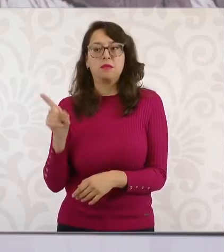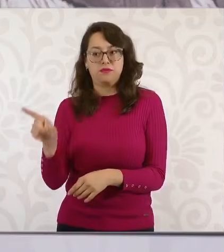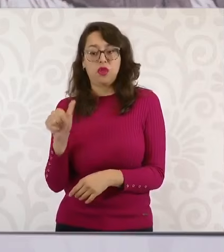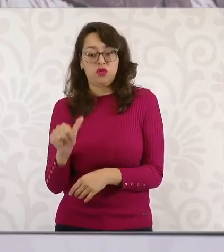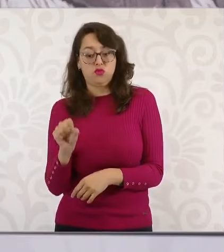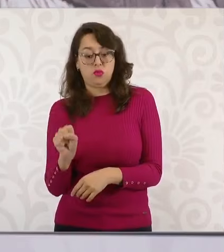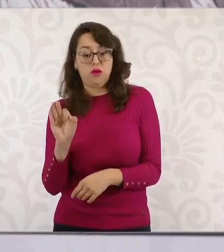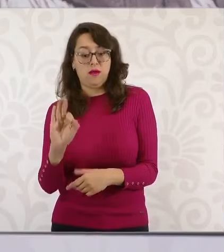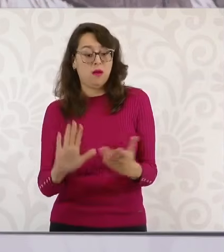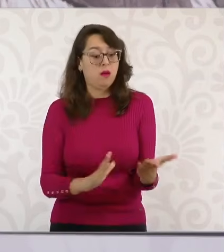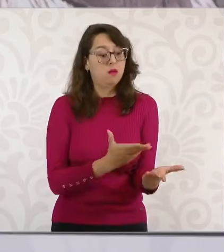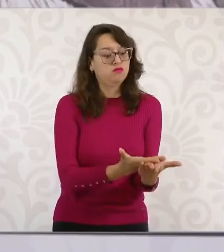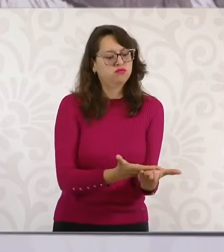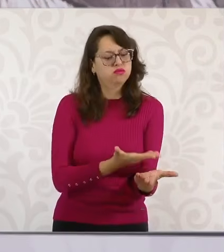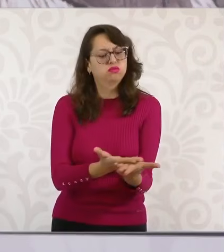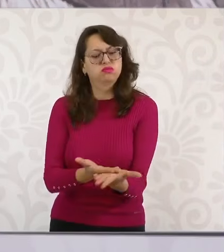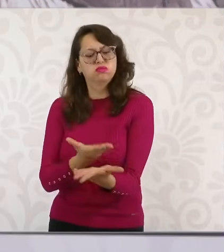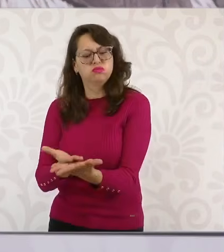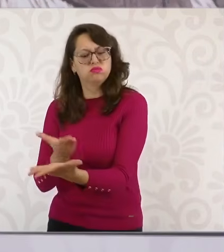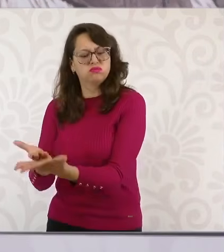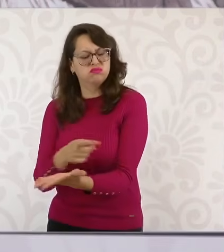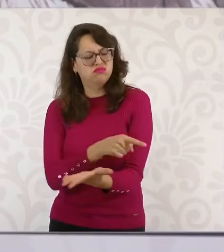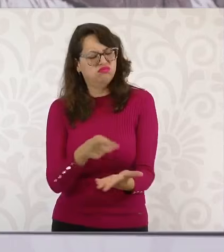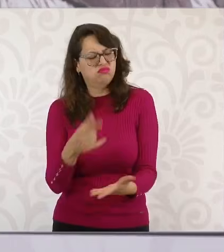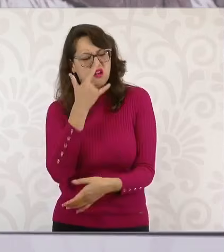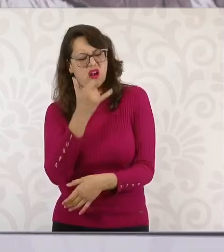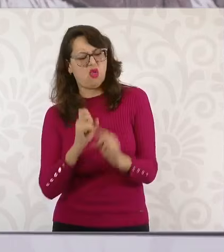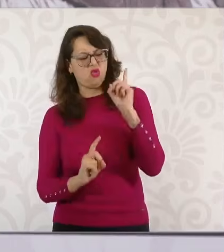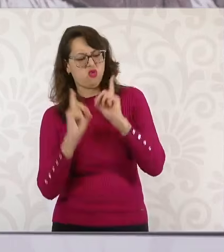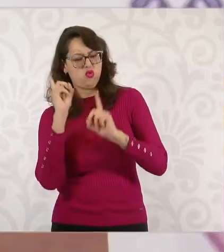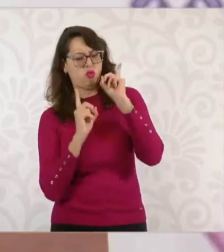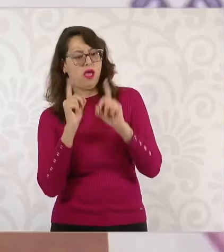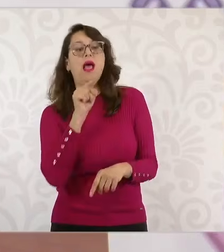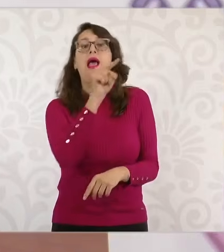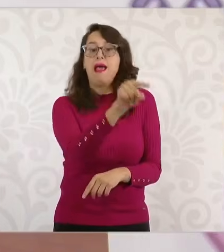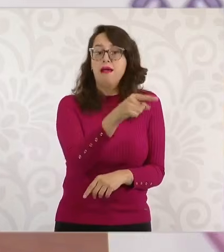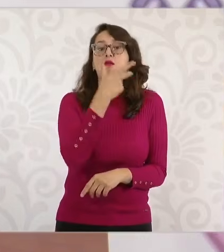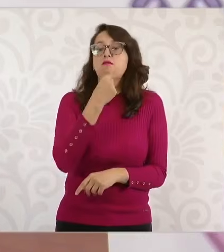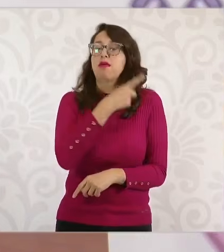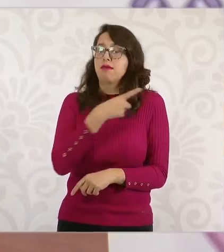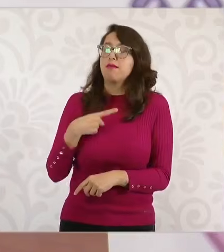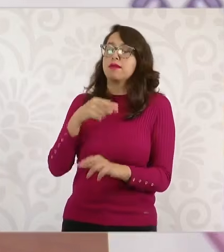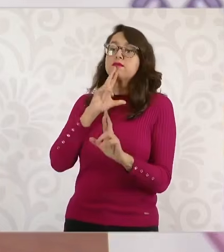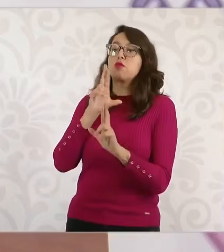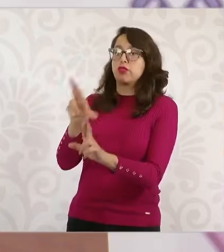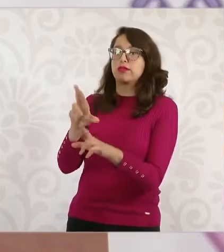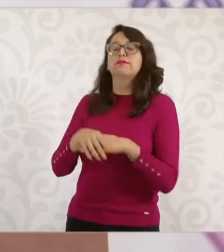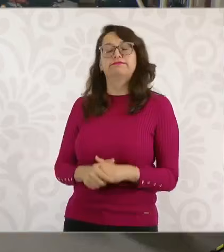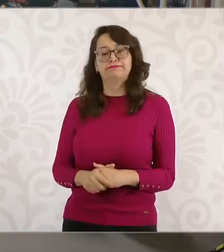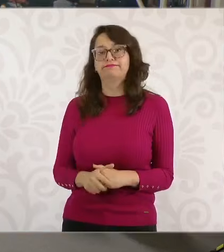no hay que tomar como algo, un hecho, lo que se presentó recientemente por la auditoría. Y